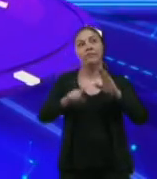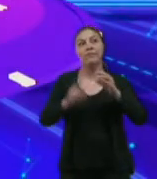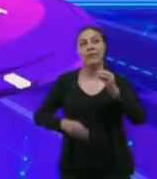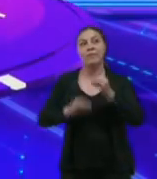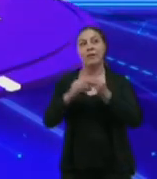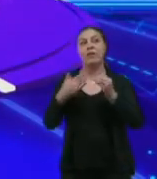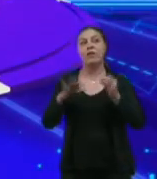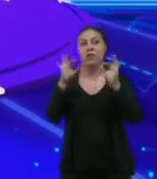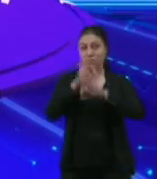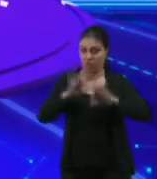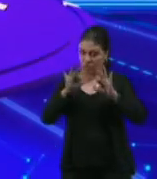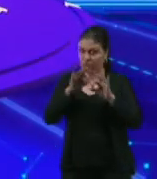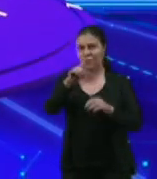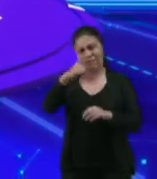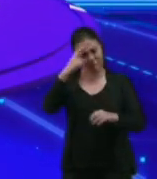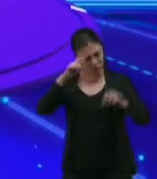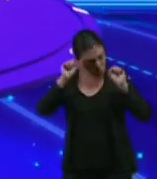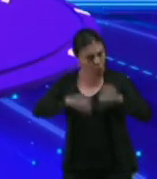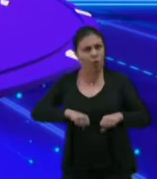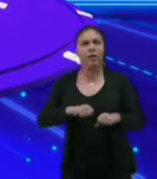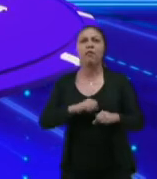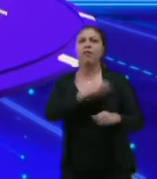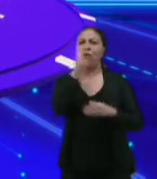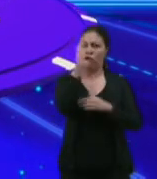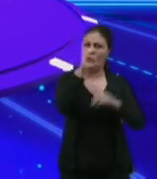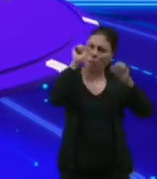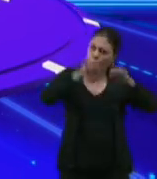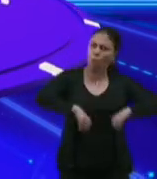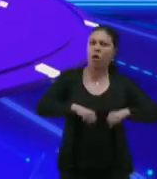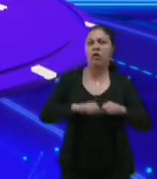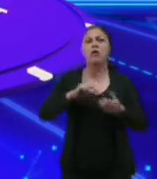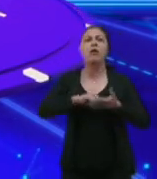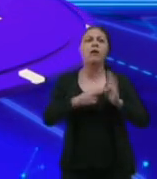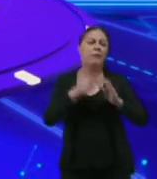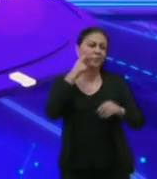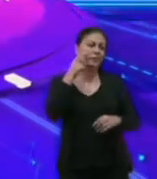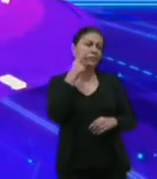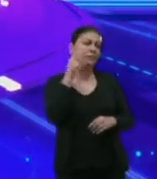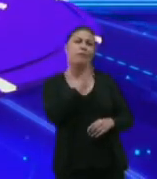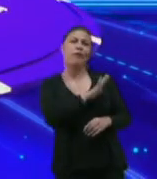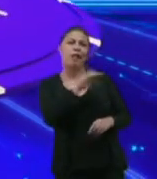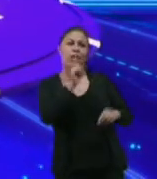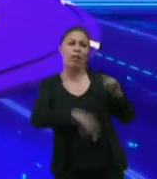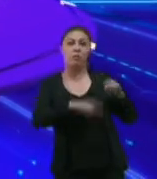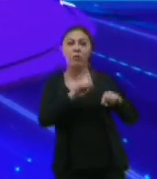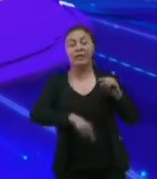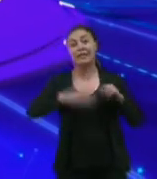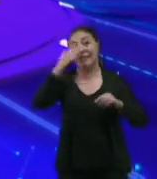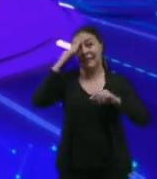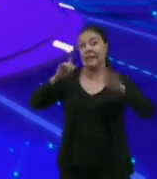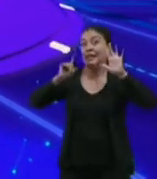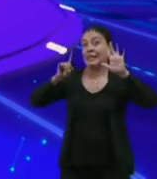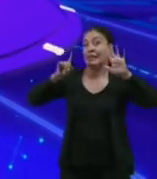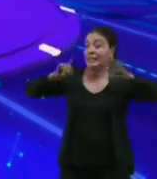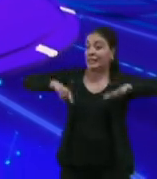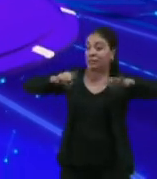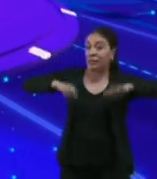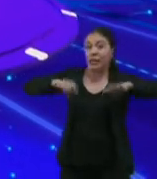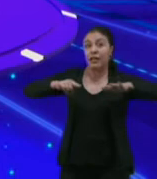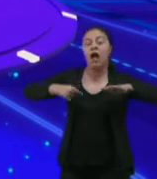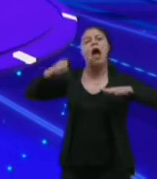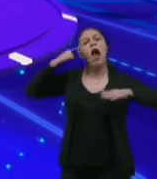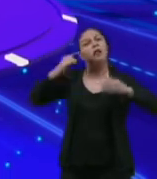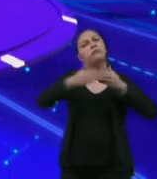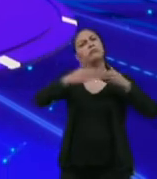posible colombia al igual que el mundo entero dio un salto tecnológico en seis meses que estaba previsto para que sucediera en los